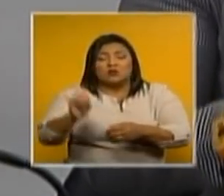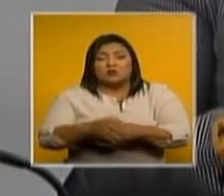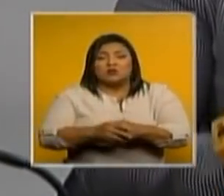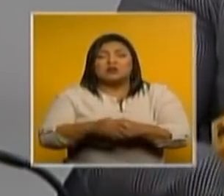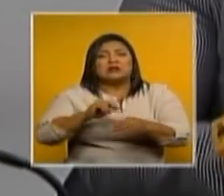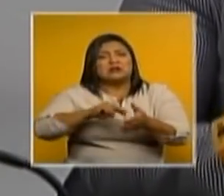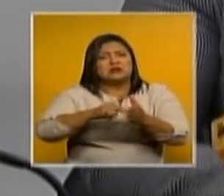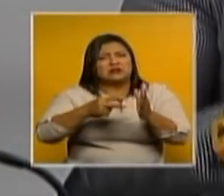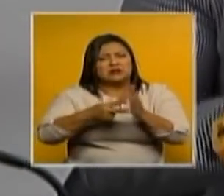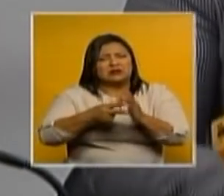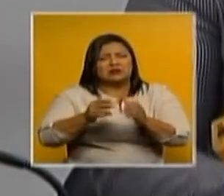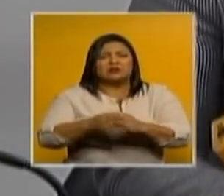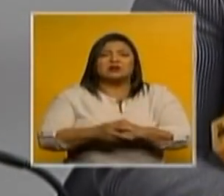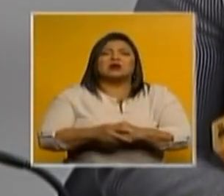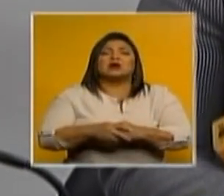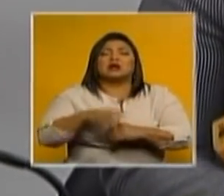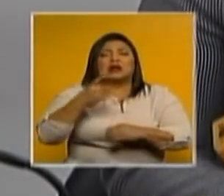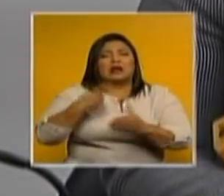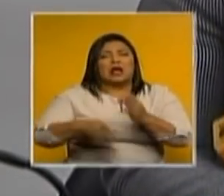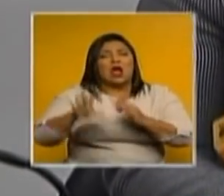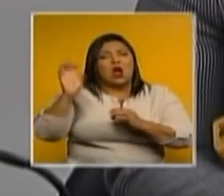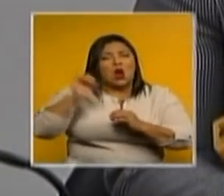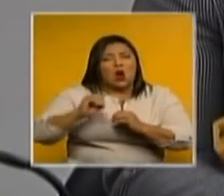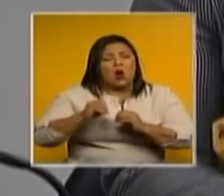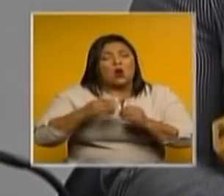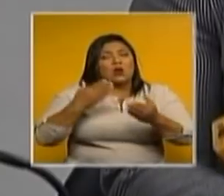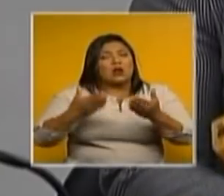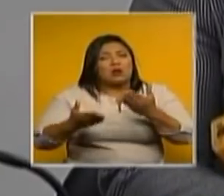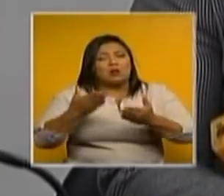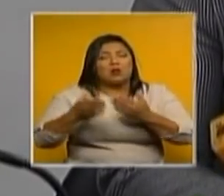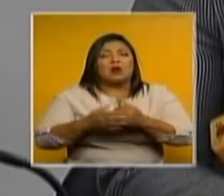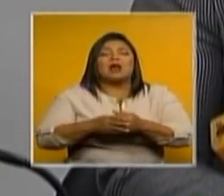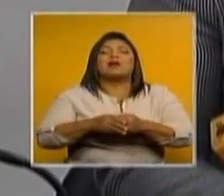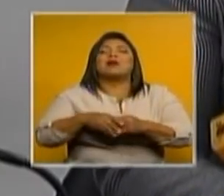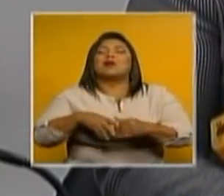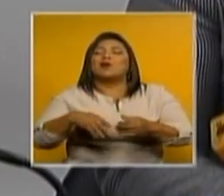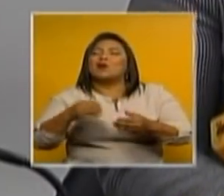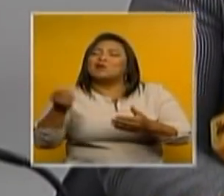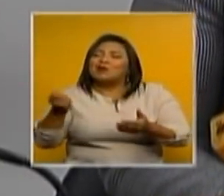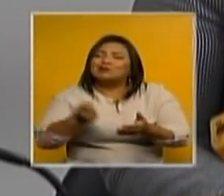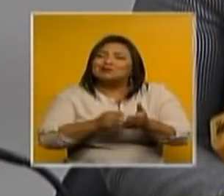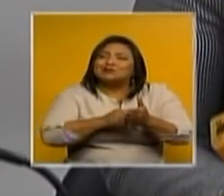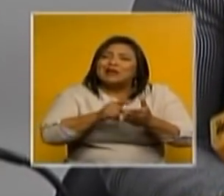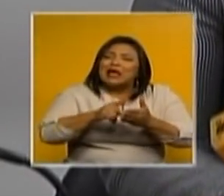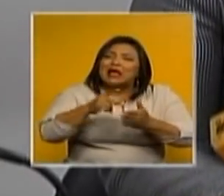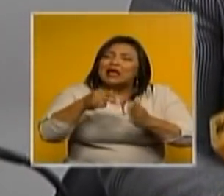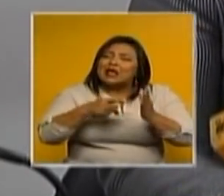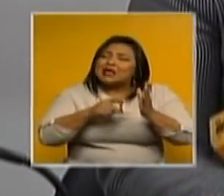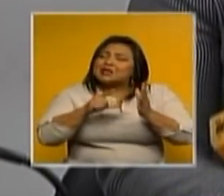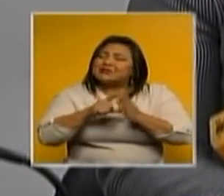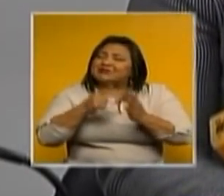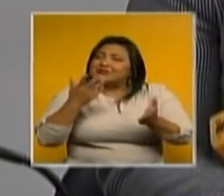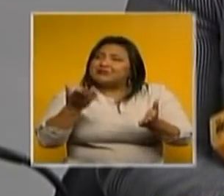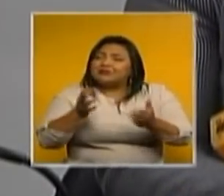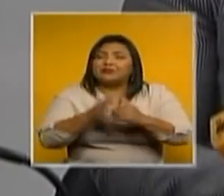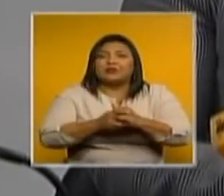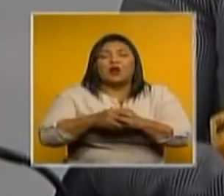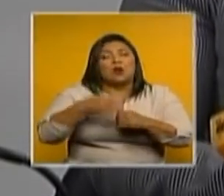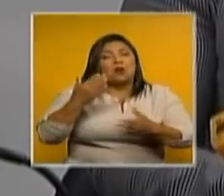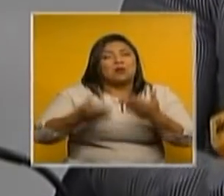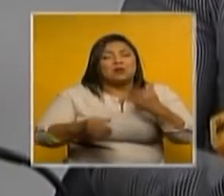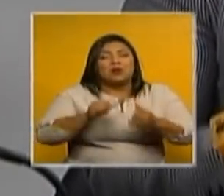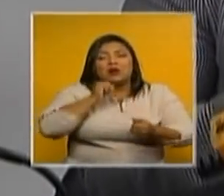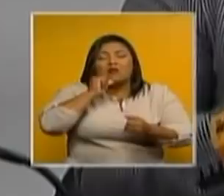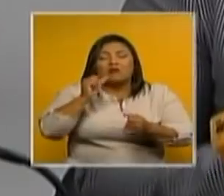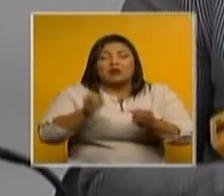Esto significaría que o existe una probable evasión tributaria o una posible